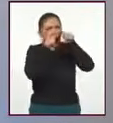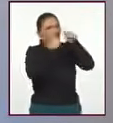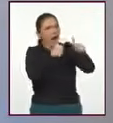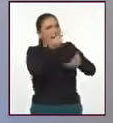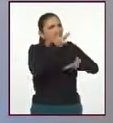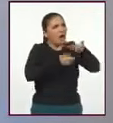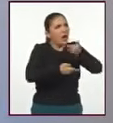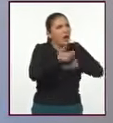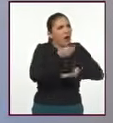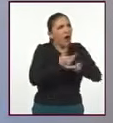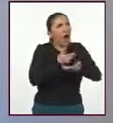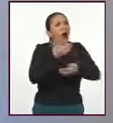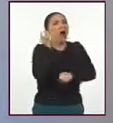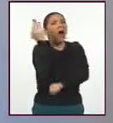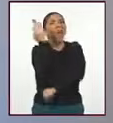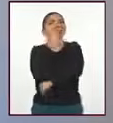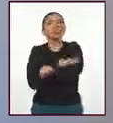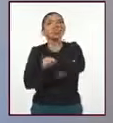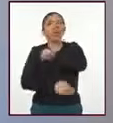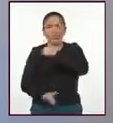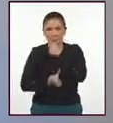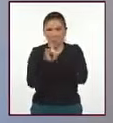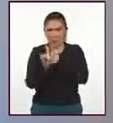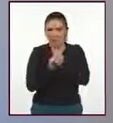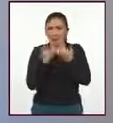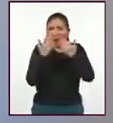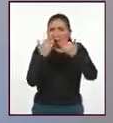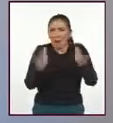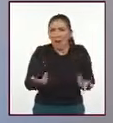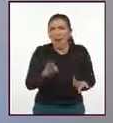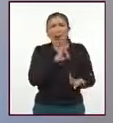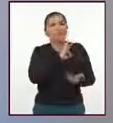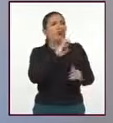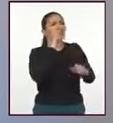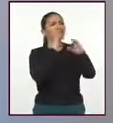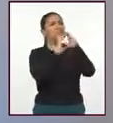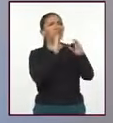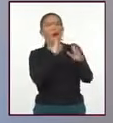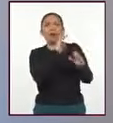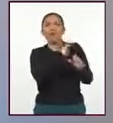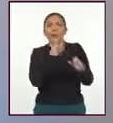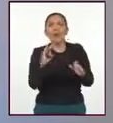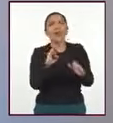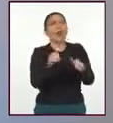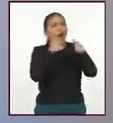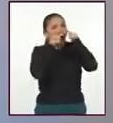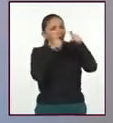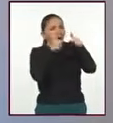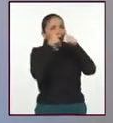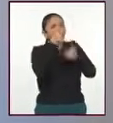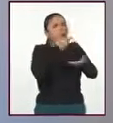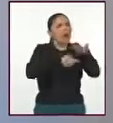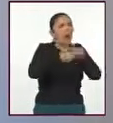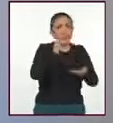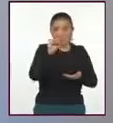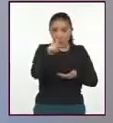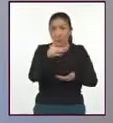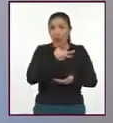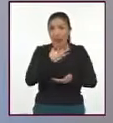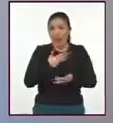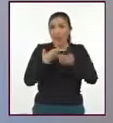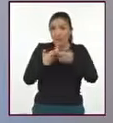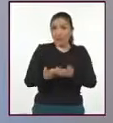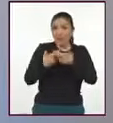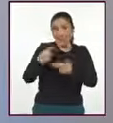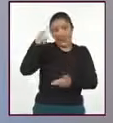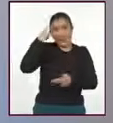que realmente pues no hay ningún problema, que uno puede tratar de escuchar y probablemente si uno tiene la suficiente